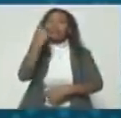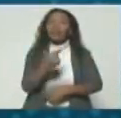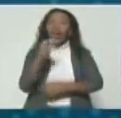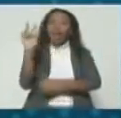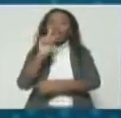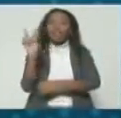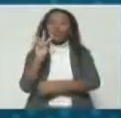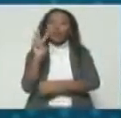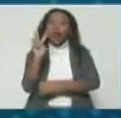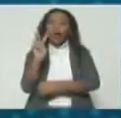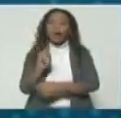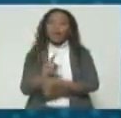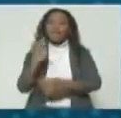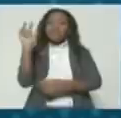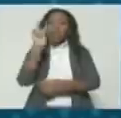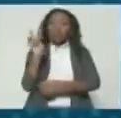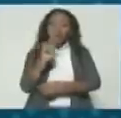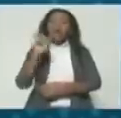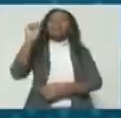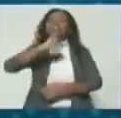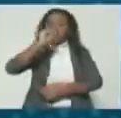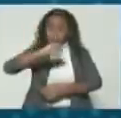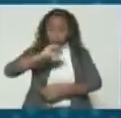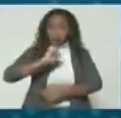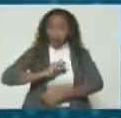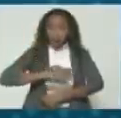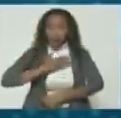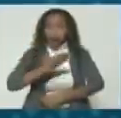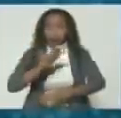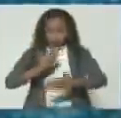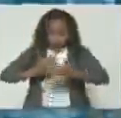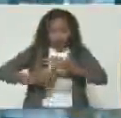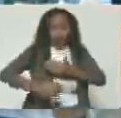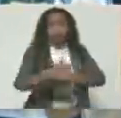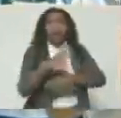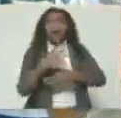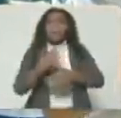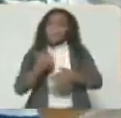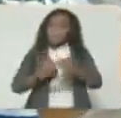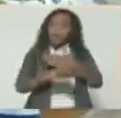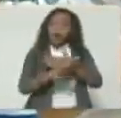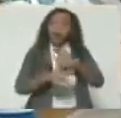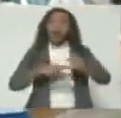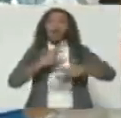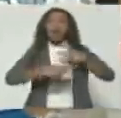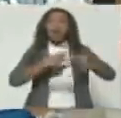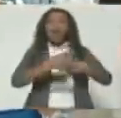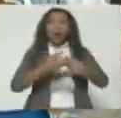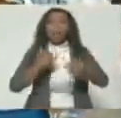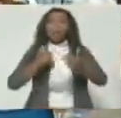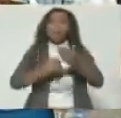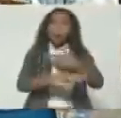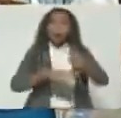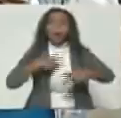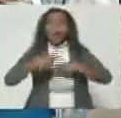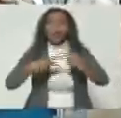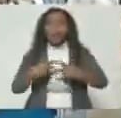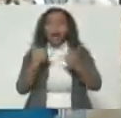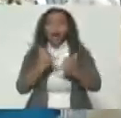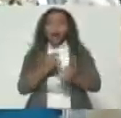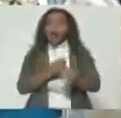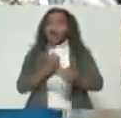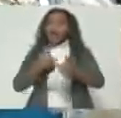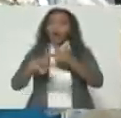Venezuela: Venezuela sí se puede, vamos a producir, vamos a producir. Ahora nos vamos